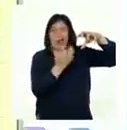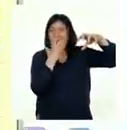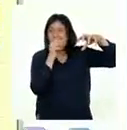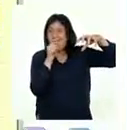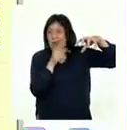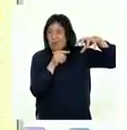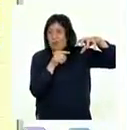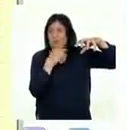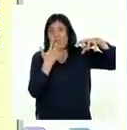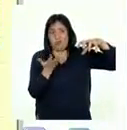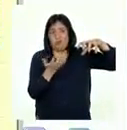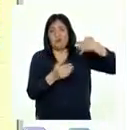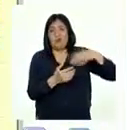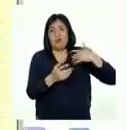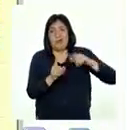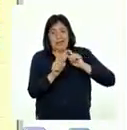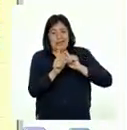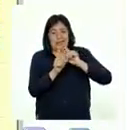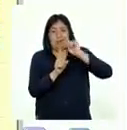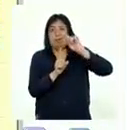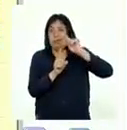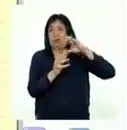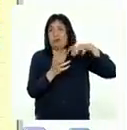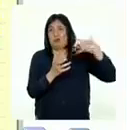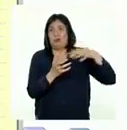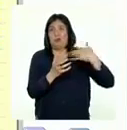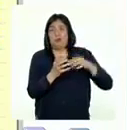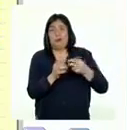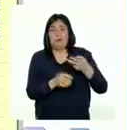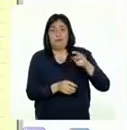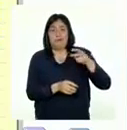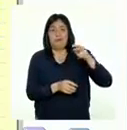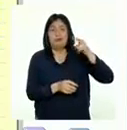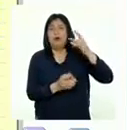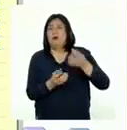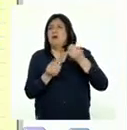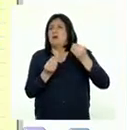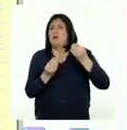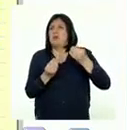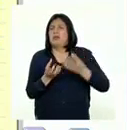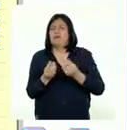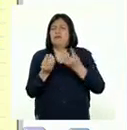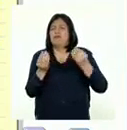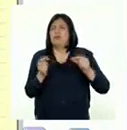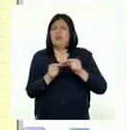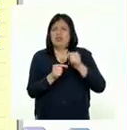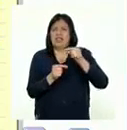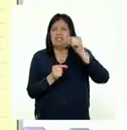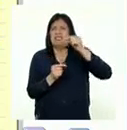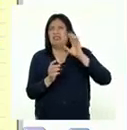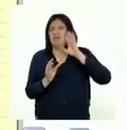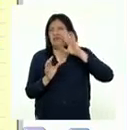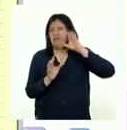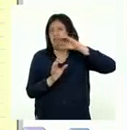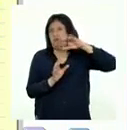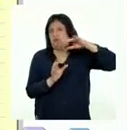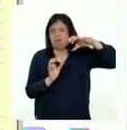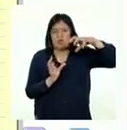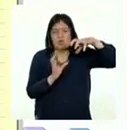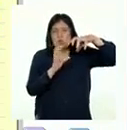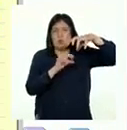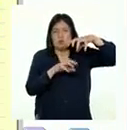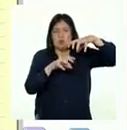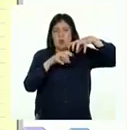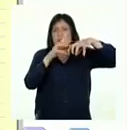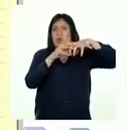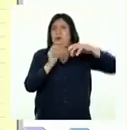calentamiento global es un fenómeno en el cual la temperatura del planeta aumenta debido a las emisiones masivas de gases contaminantes.